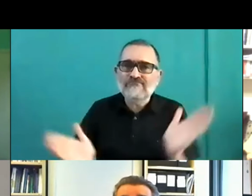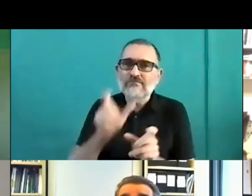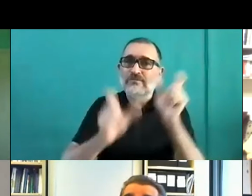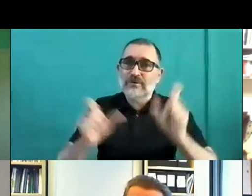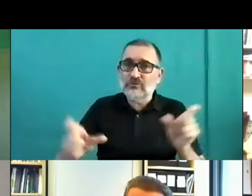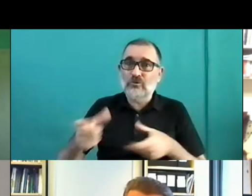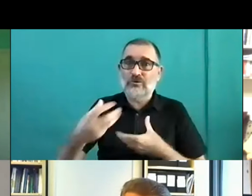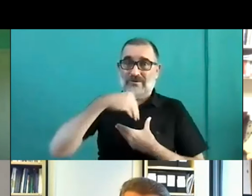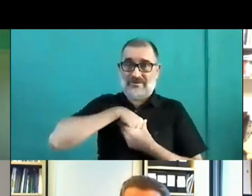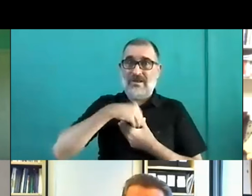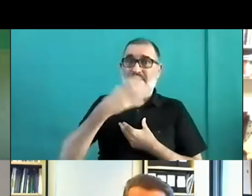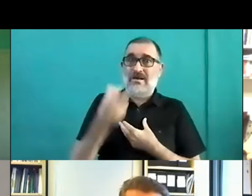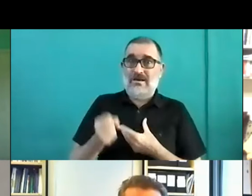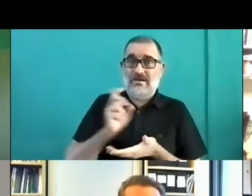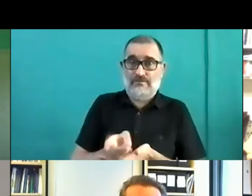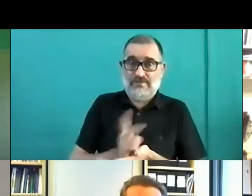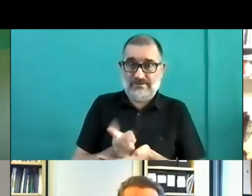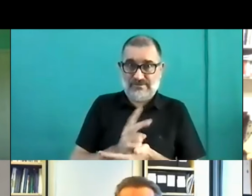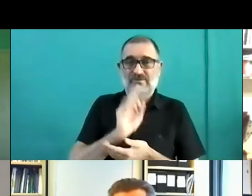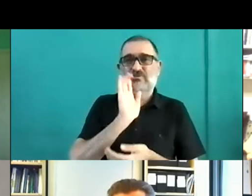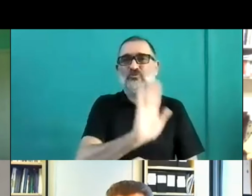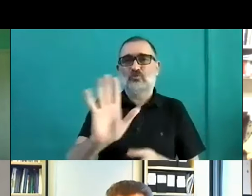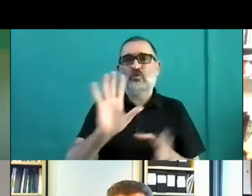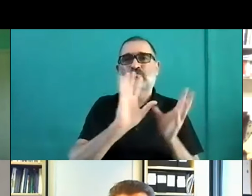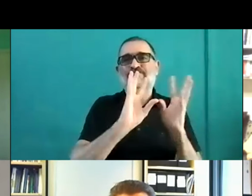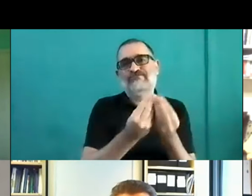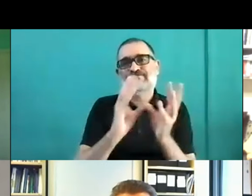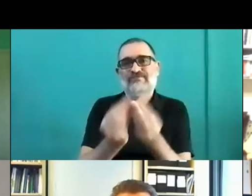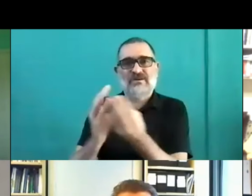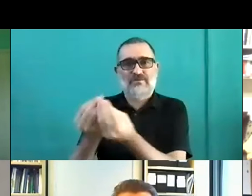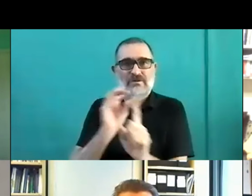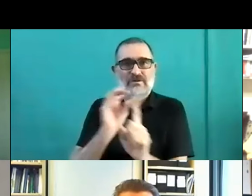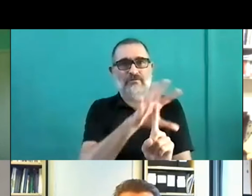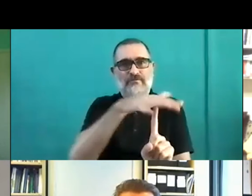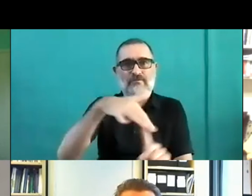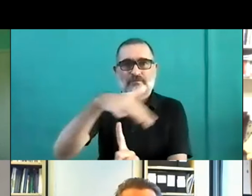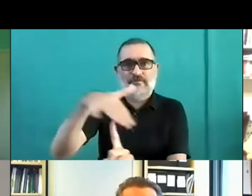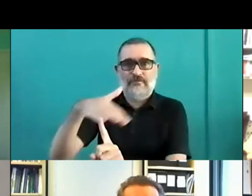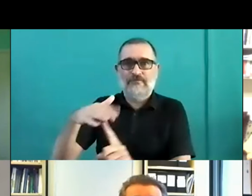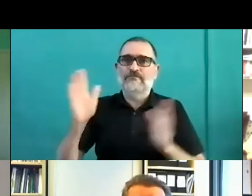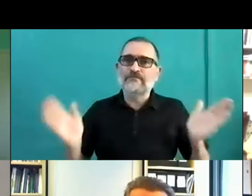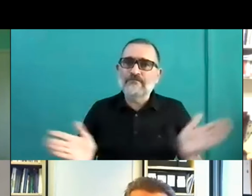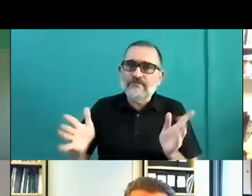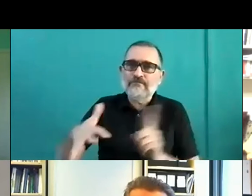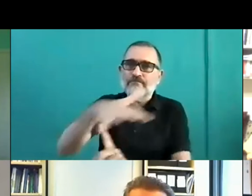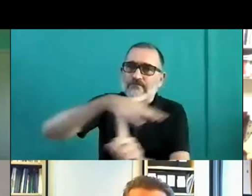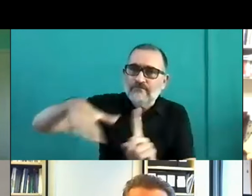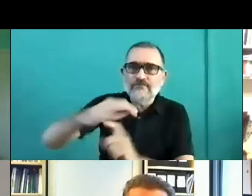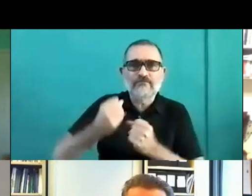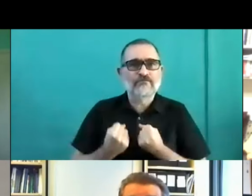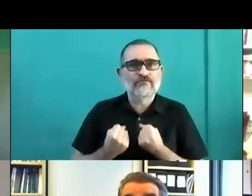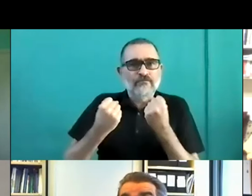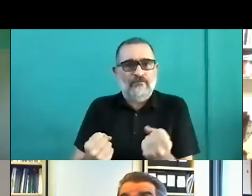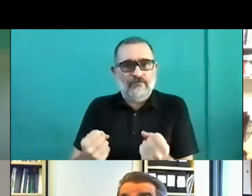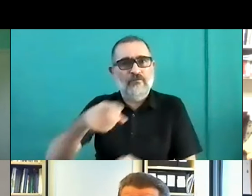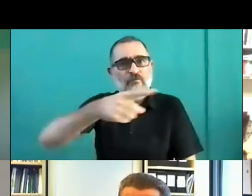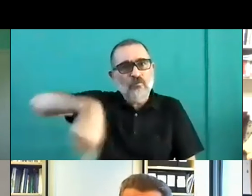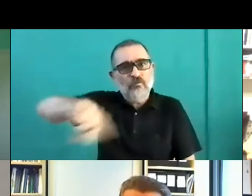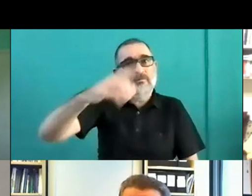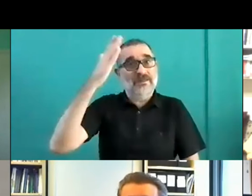Caribe desarrollen planos nacionales sobre la epilepsia. Promover la salud cerebral